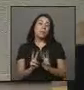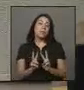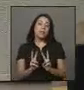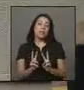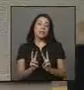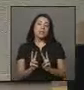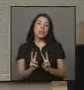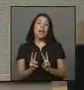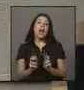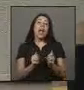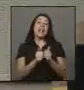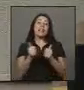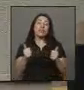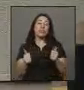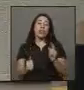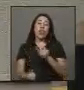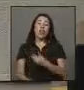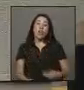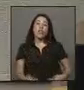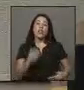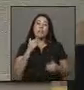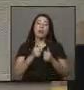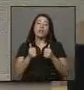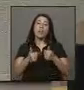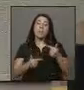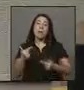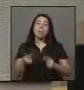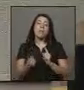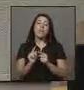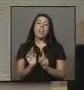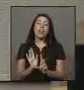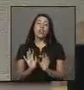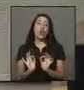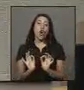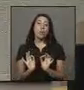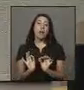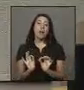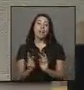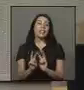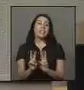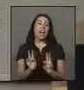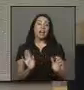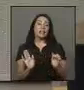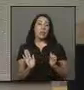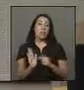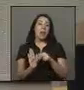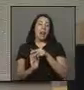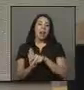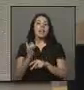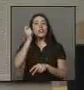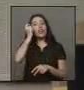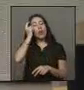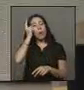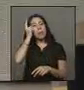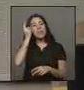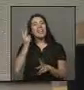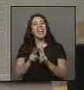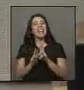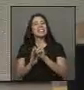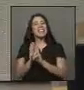no gubernamentales como autoridades políticas, para normalizar de una vez por todas la aplicación práctica de esta ley, comprender en segundo término que lo que